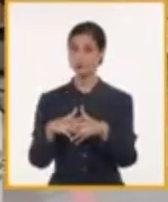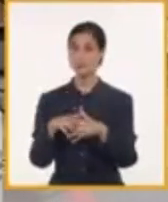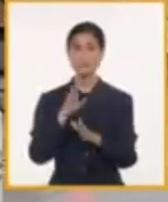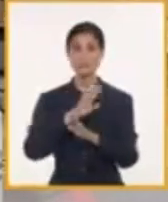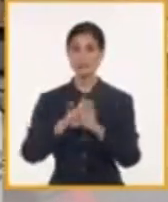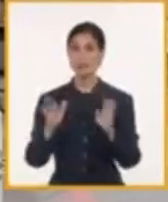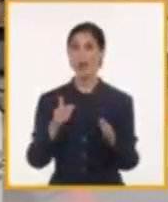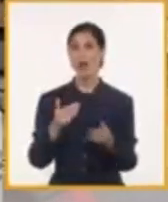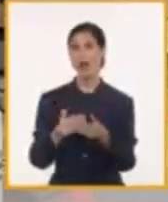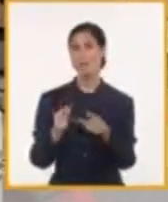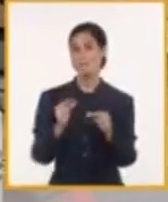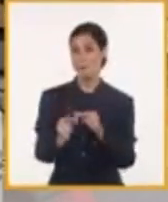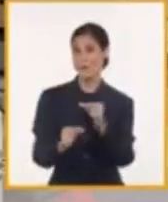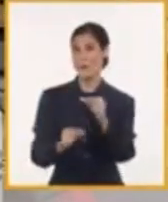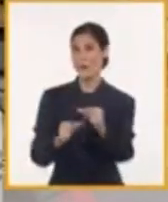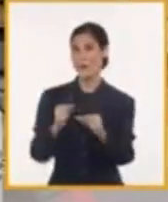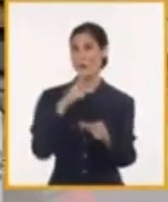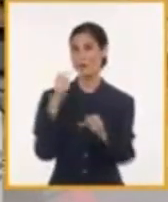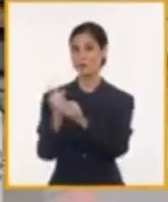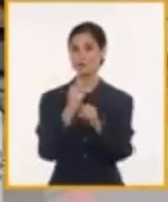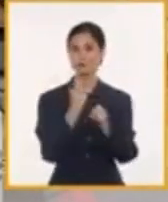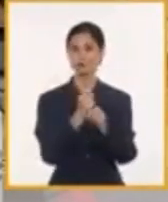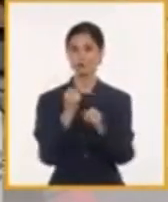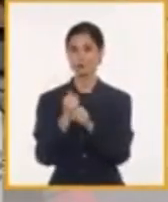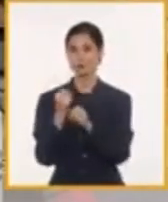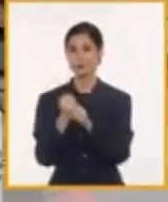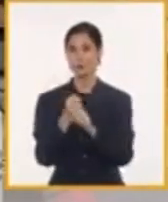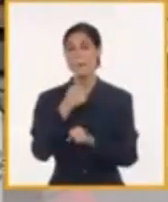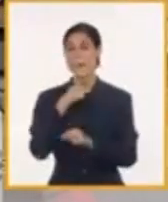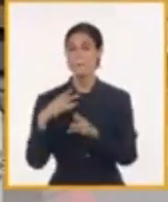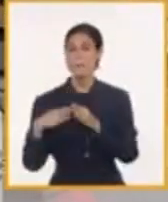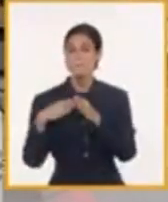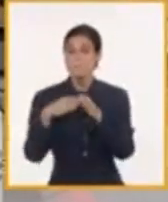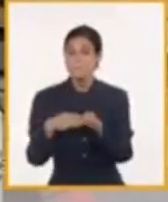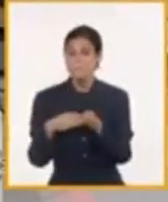de las embarcaciones que están operando en la plataforma,